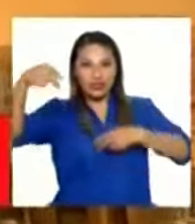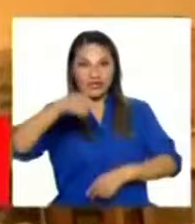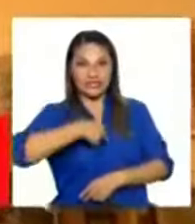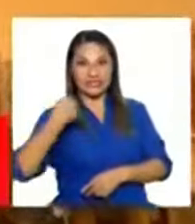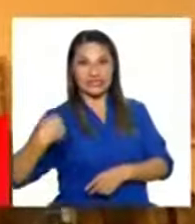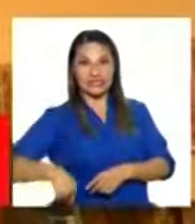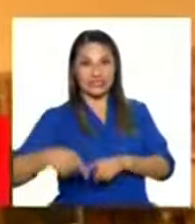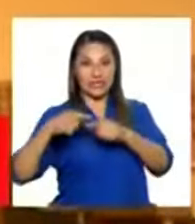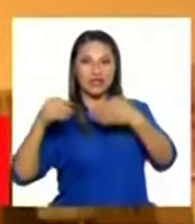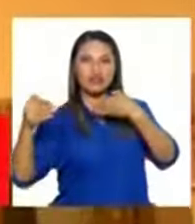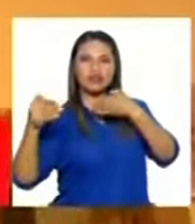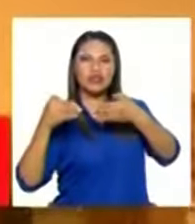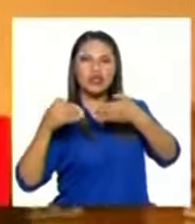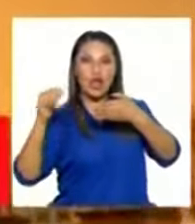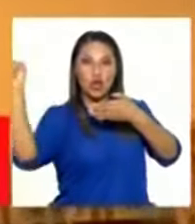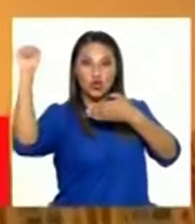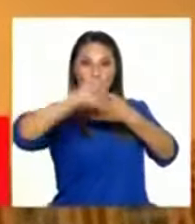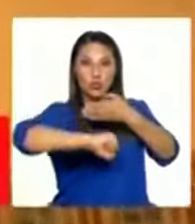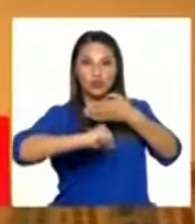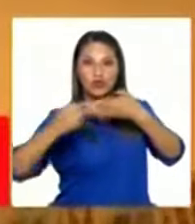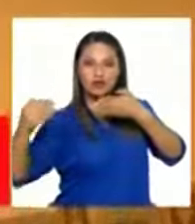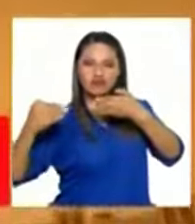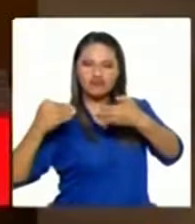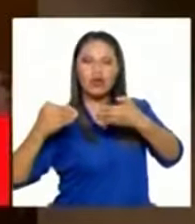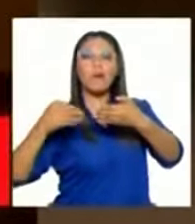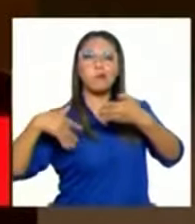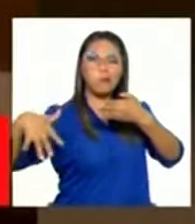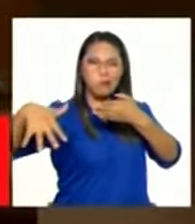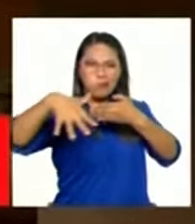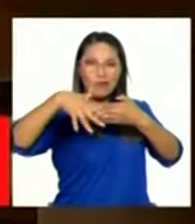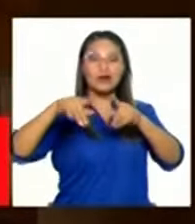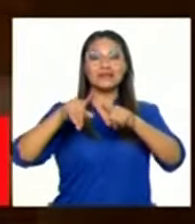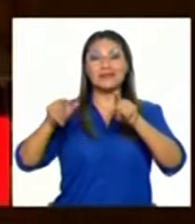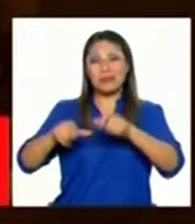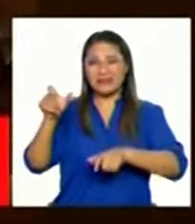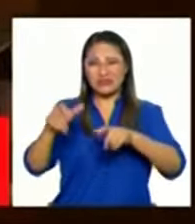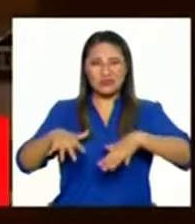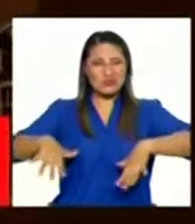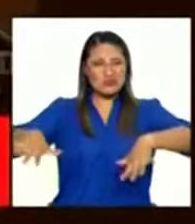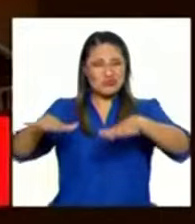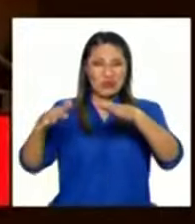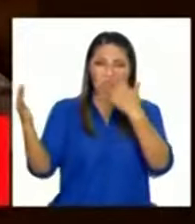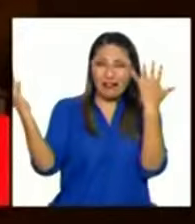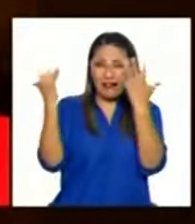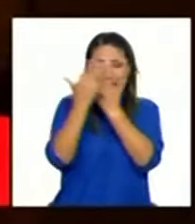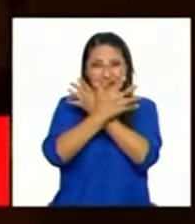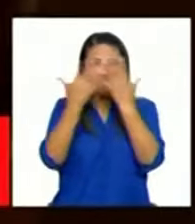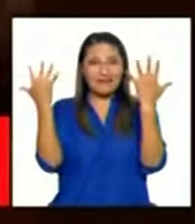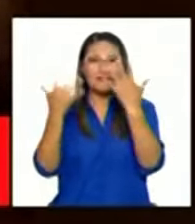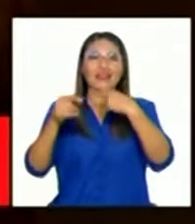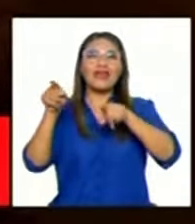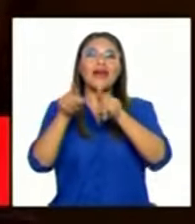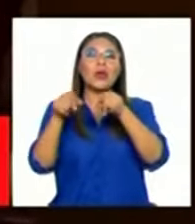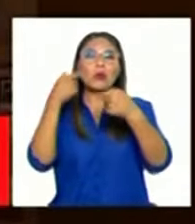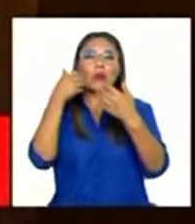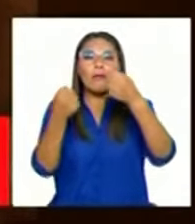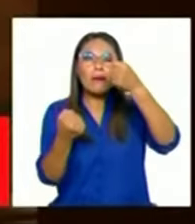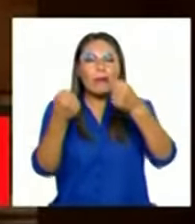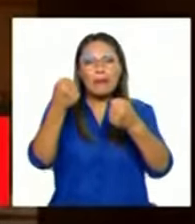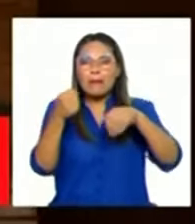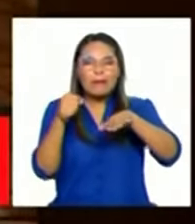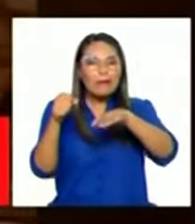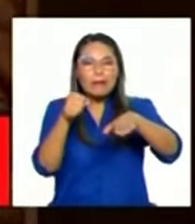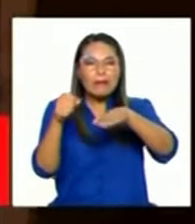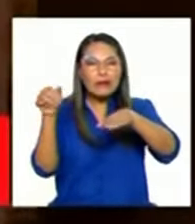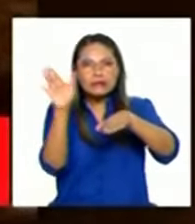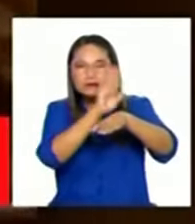con Rusia. Así es, precisamente en esta carretera apenas, ¿no?, la que veíamos, apenas se podía apreciar, pues, la circulación de los autos que